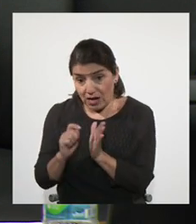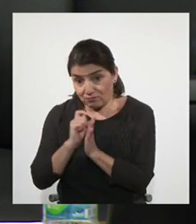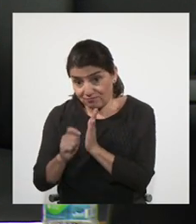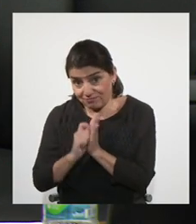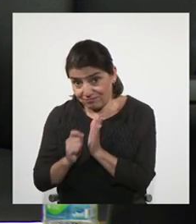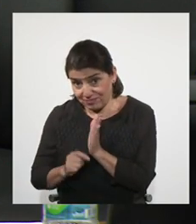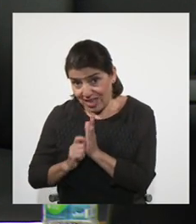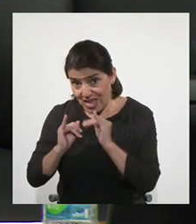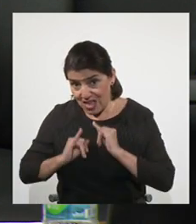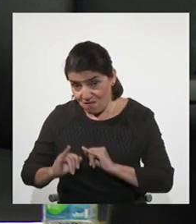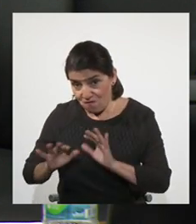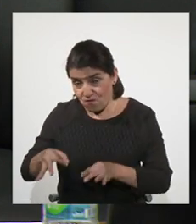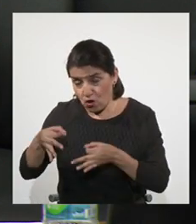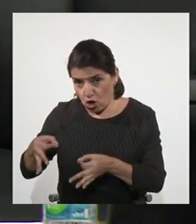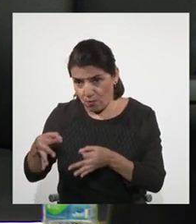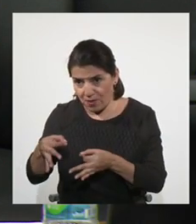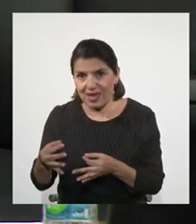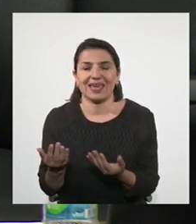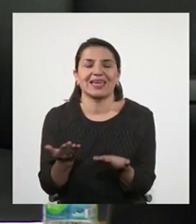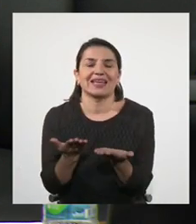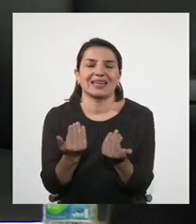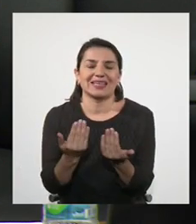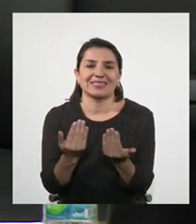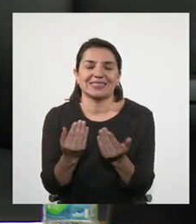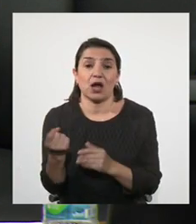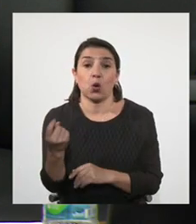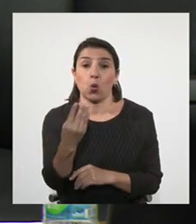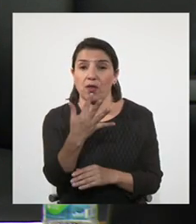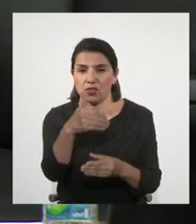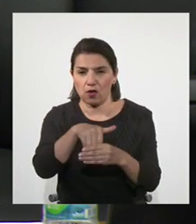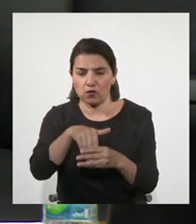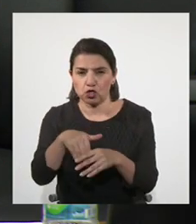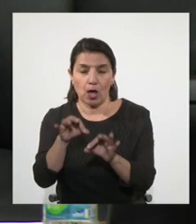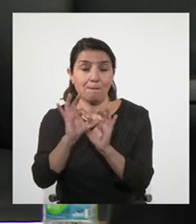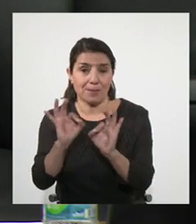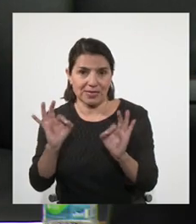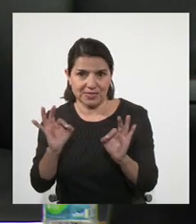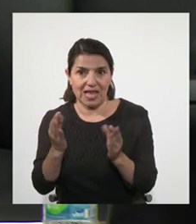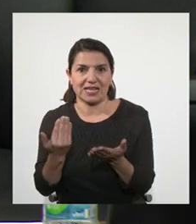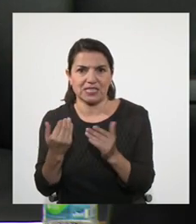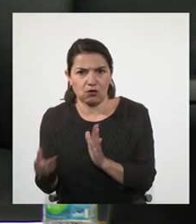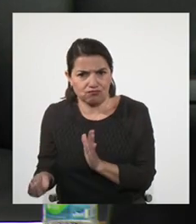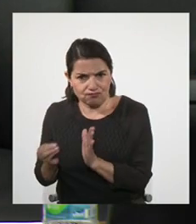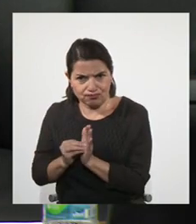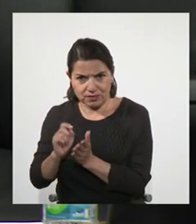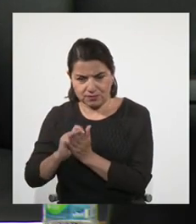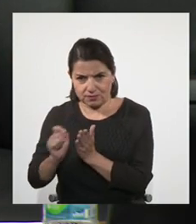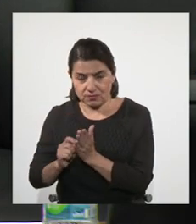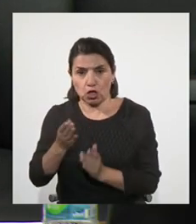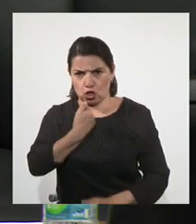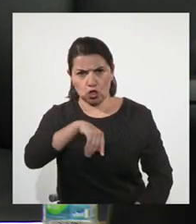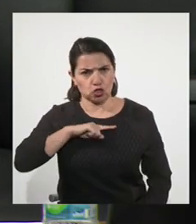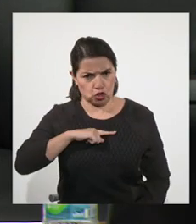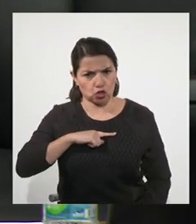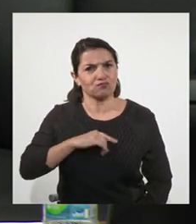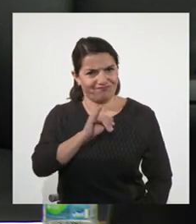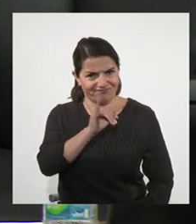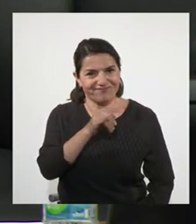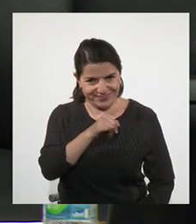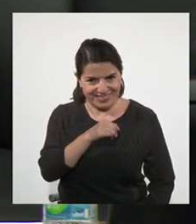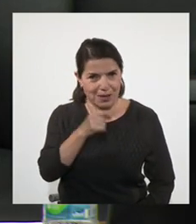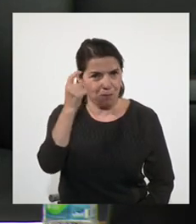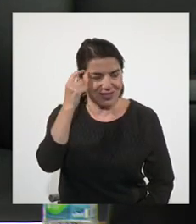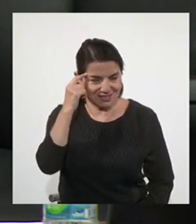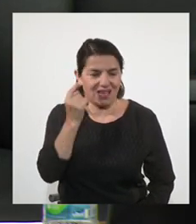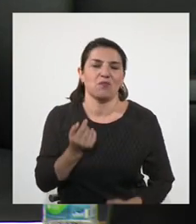Si se requería un quórum especial, es bueno que eso esté en el informe. Y nosotros tenemos convicción que se requería un quórum especial. Presidenta, no